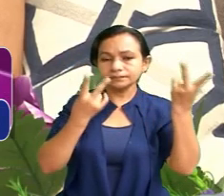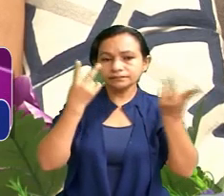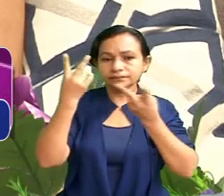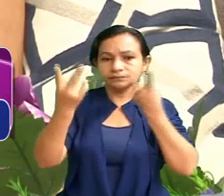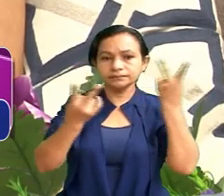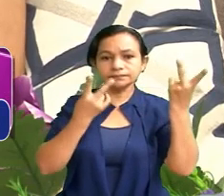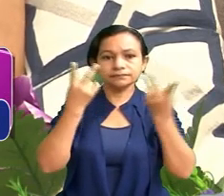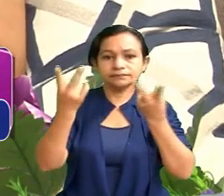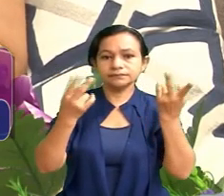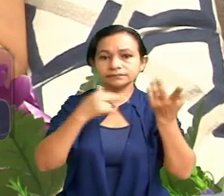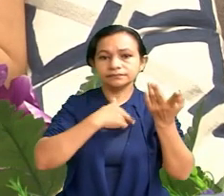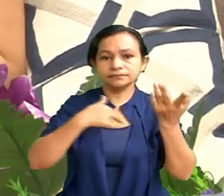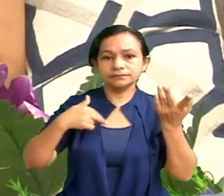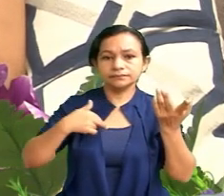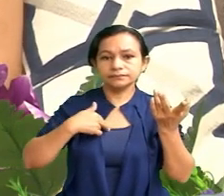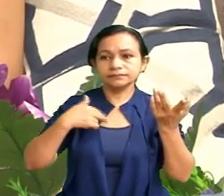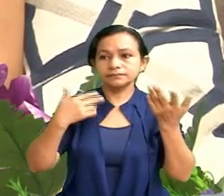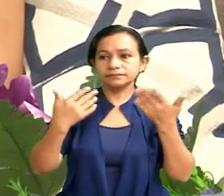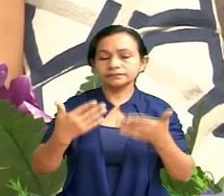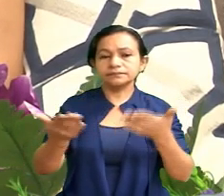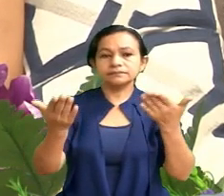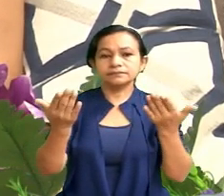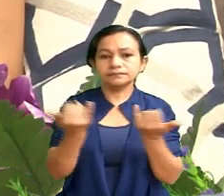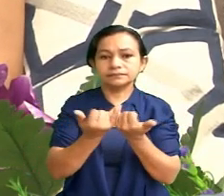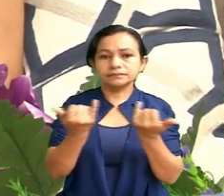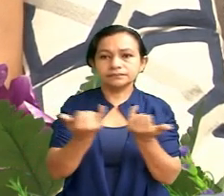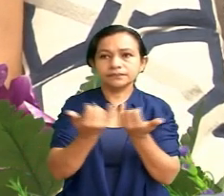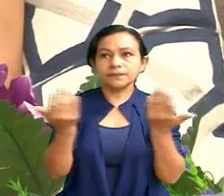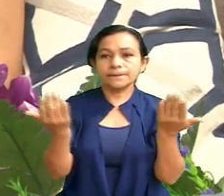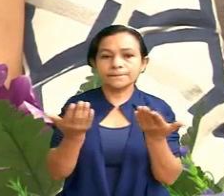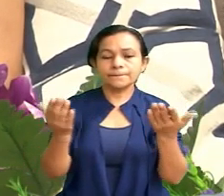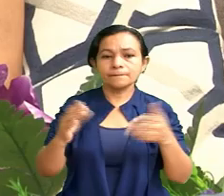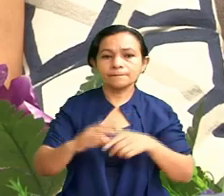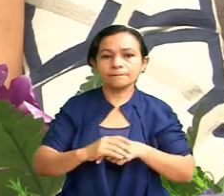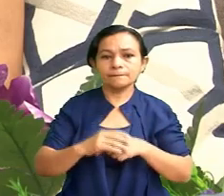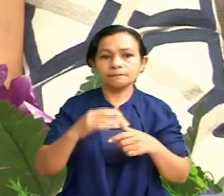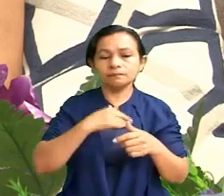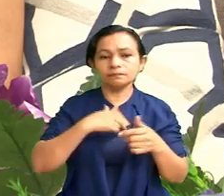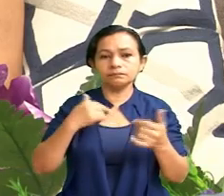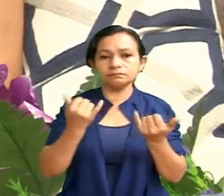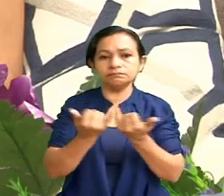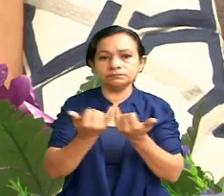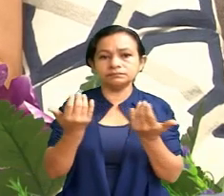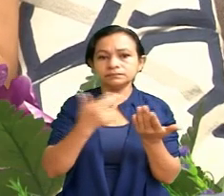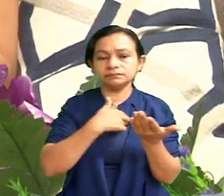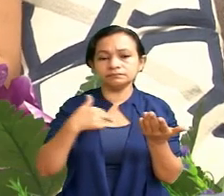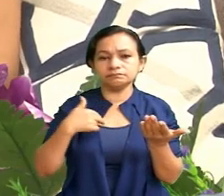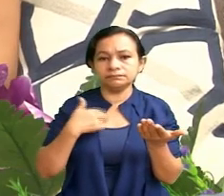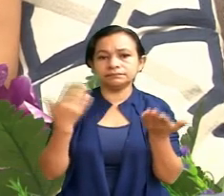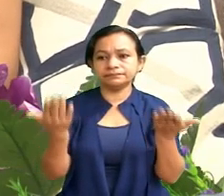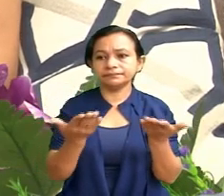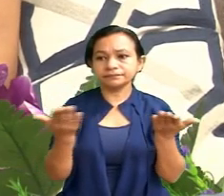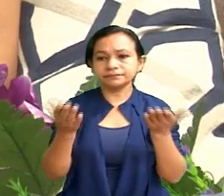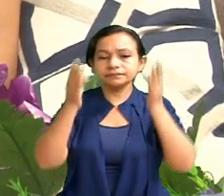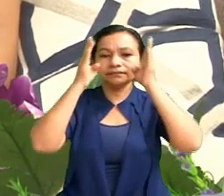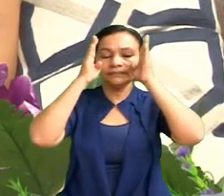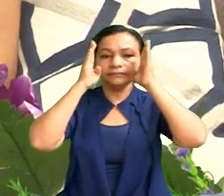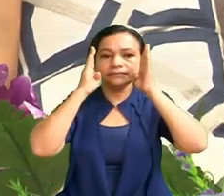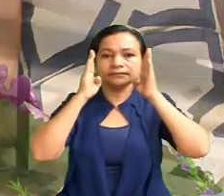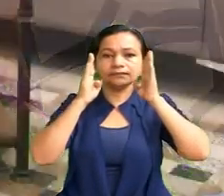una ya conoce más o menos su capacidad de visita su capacidad de atención